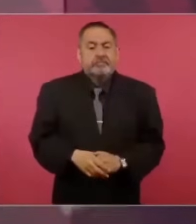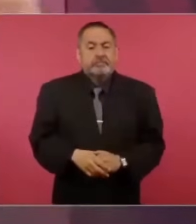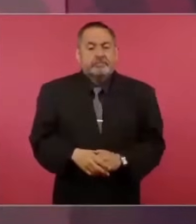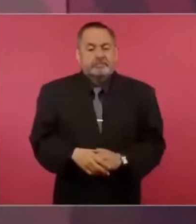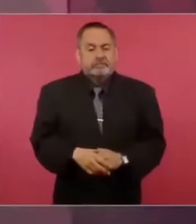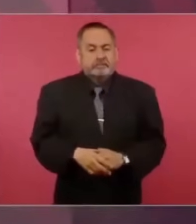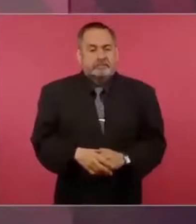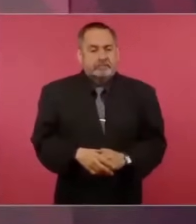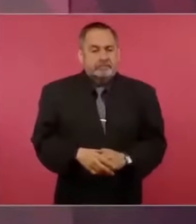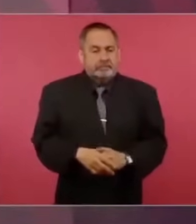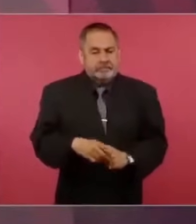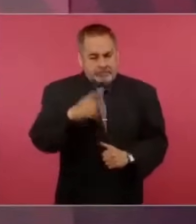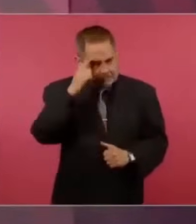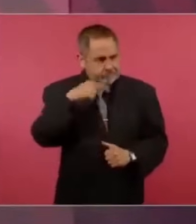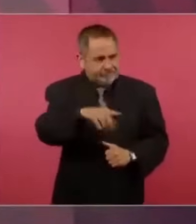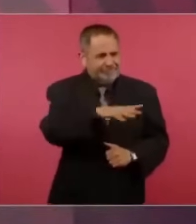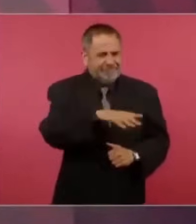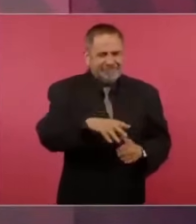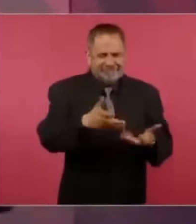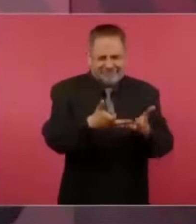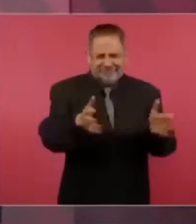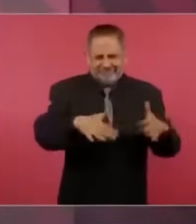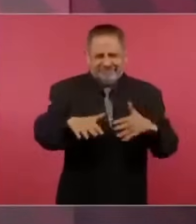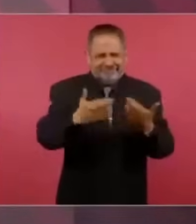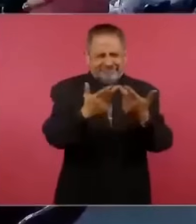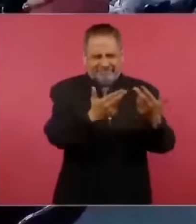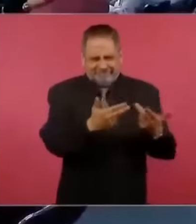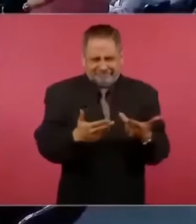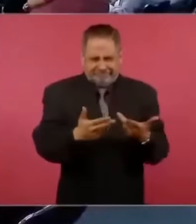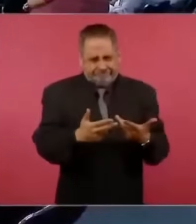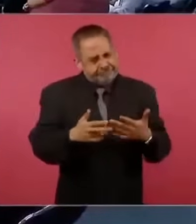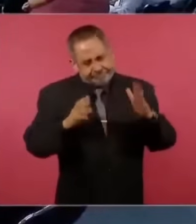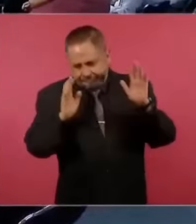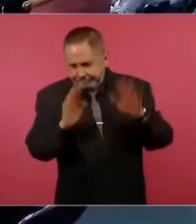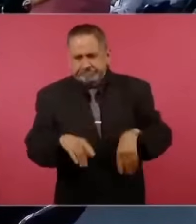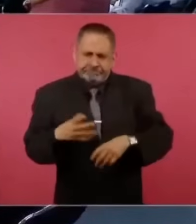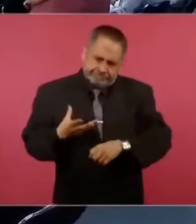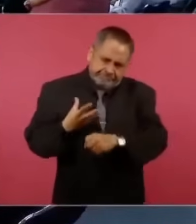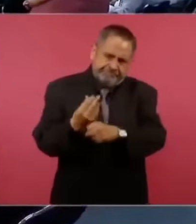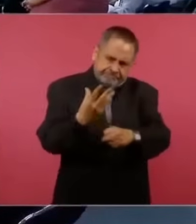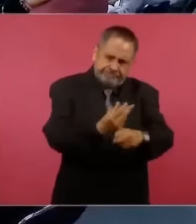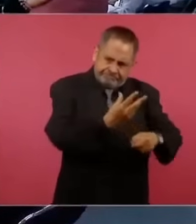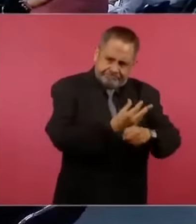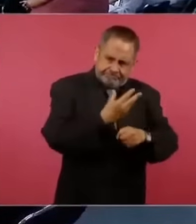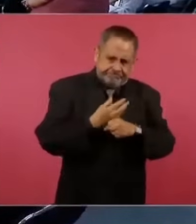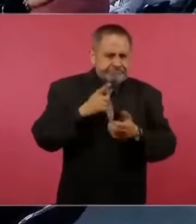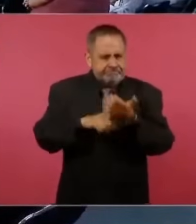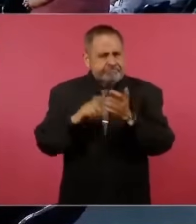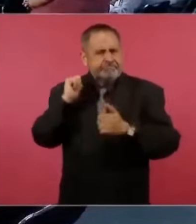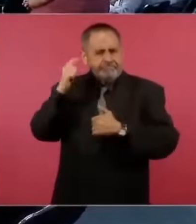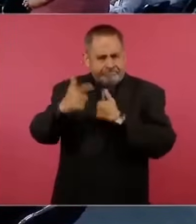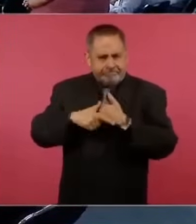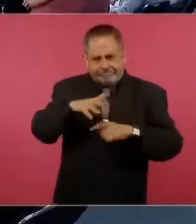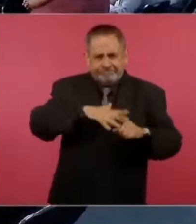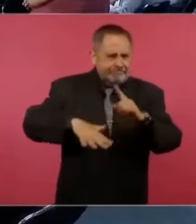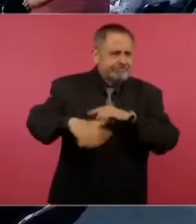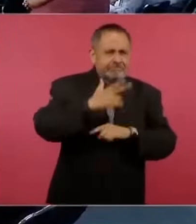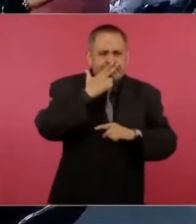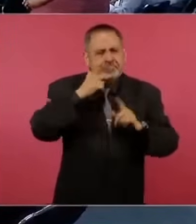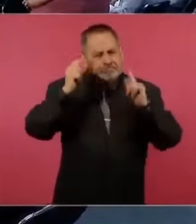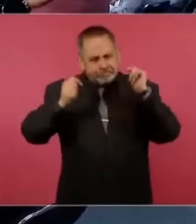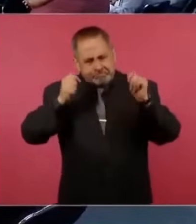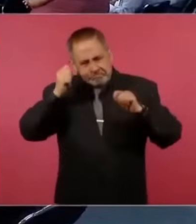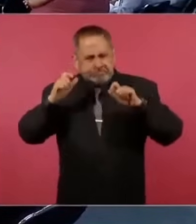para que el área impactada se aprovechara en algún programa ecológico,